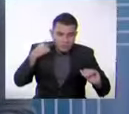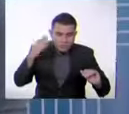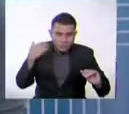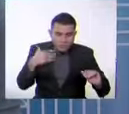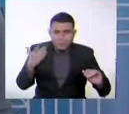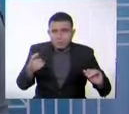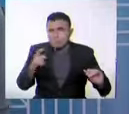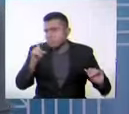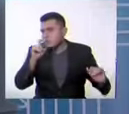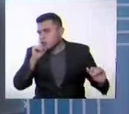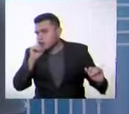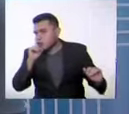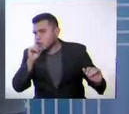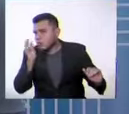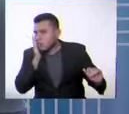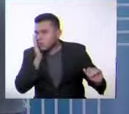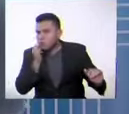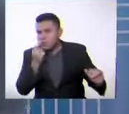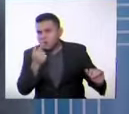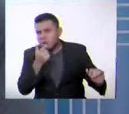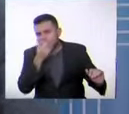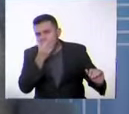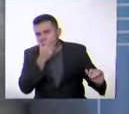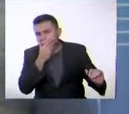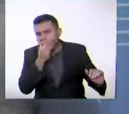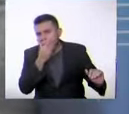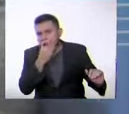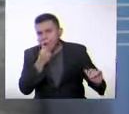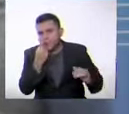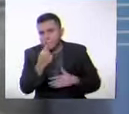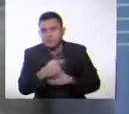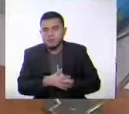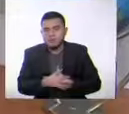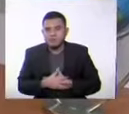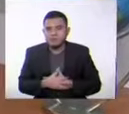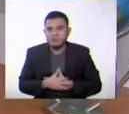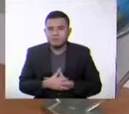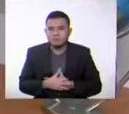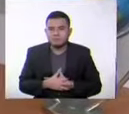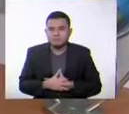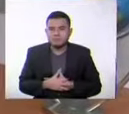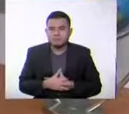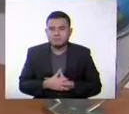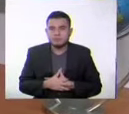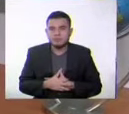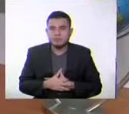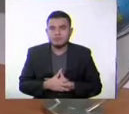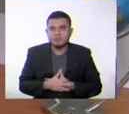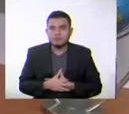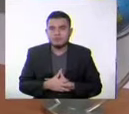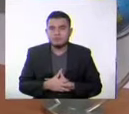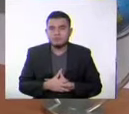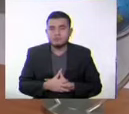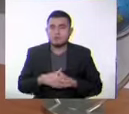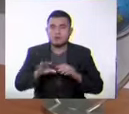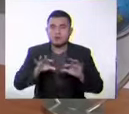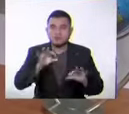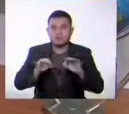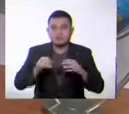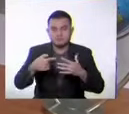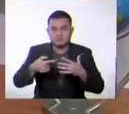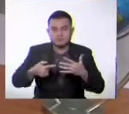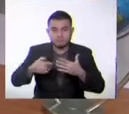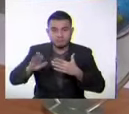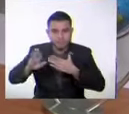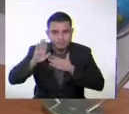padres. Ahora sí, vamos a ver lo de la ruleta. Acá vamos a reflejar algunos de los deberes, esta